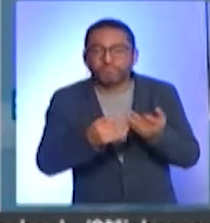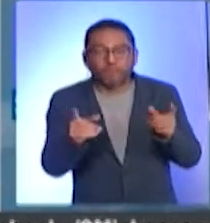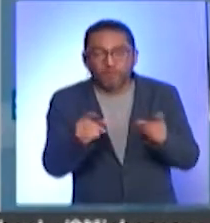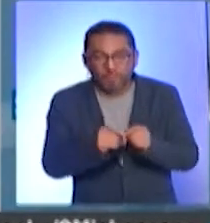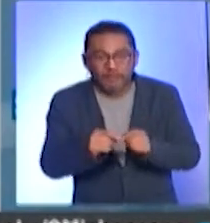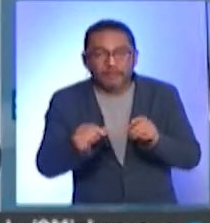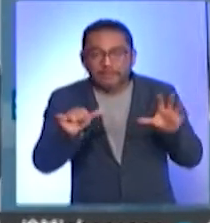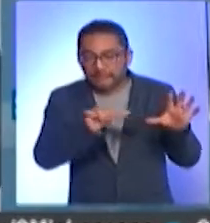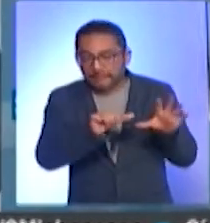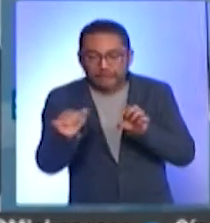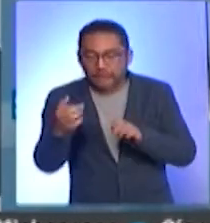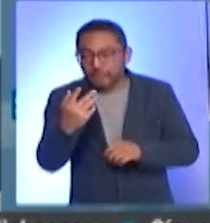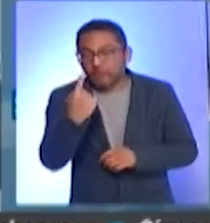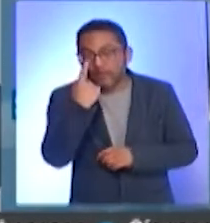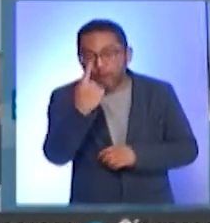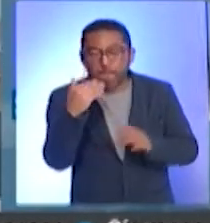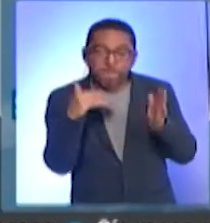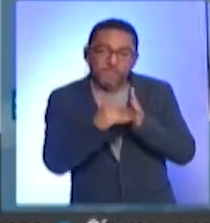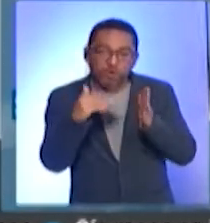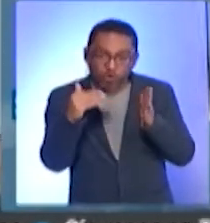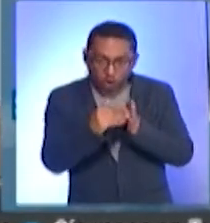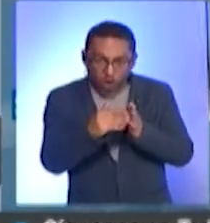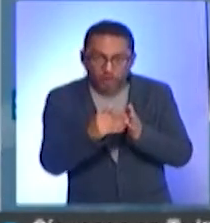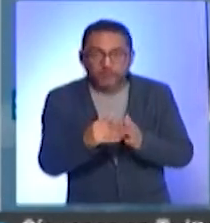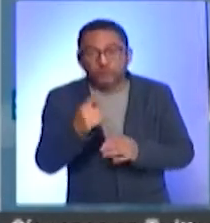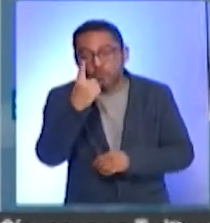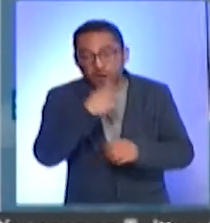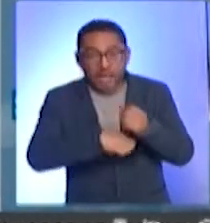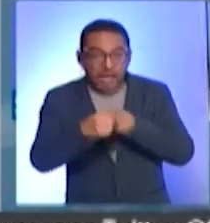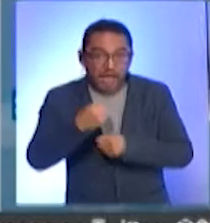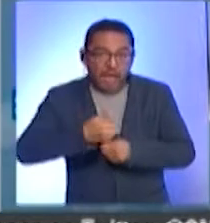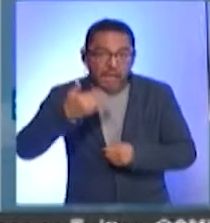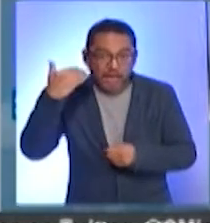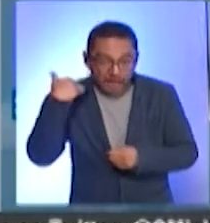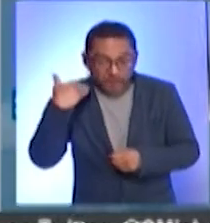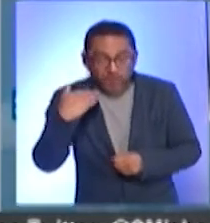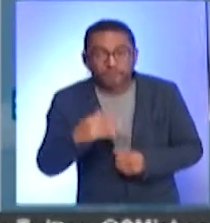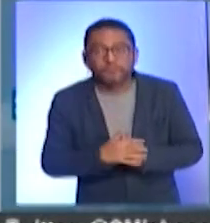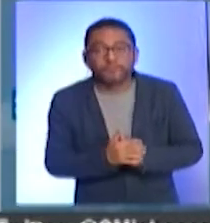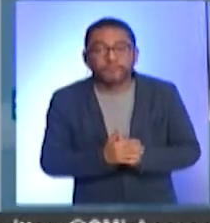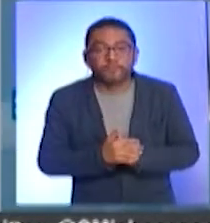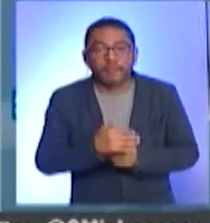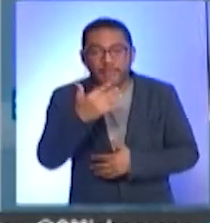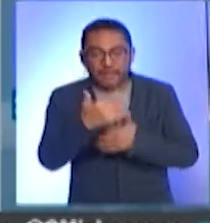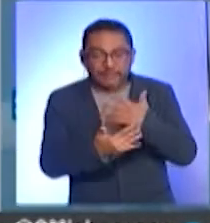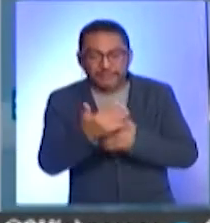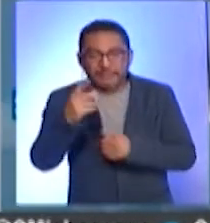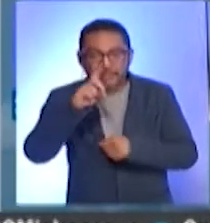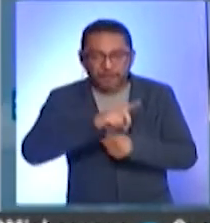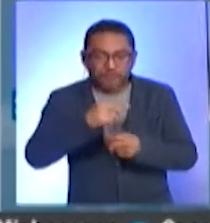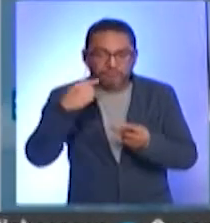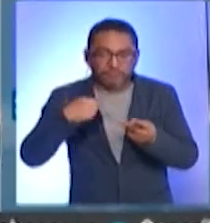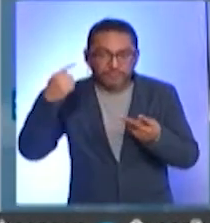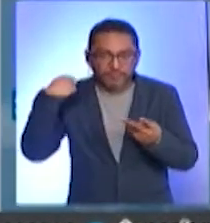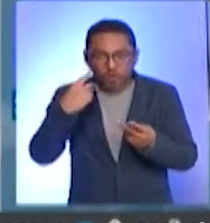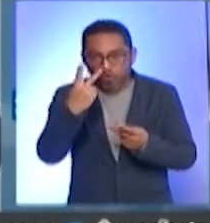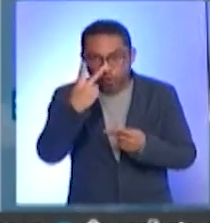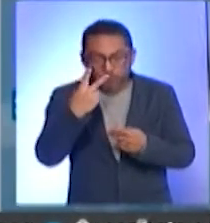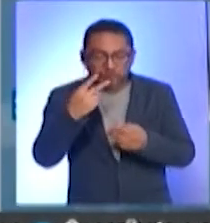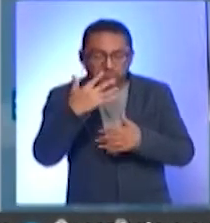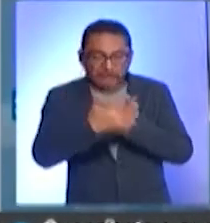651 millones de pesos el año pasado y las quincenas pasadas las dos quincenas hemos tenido